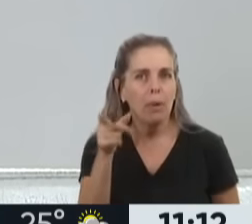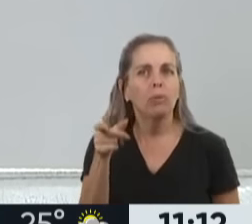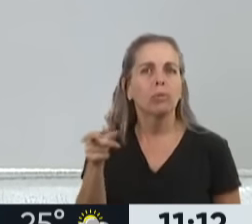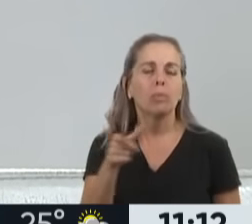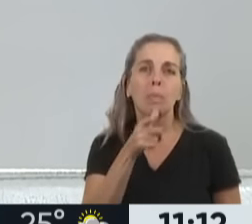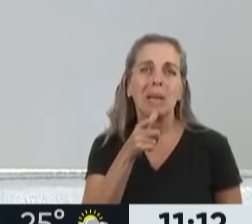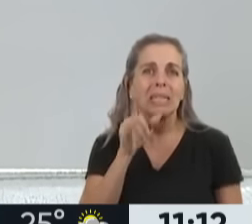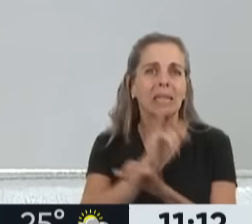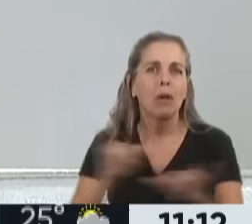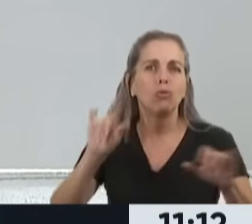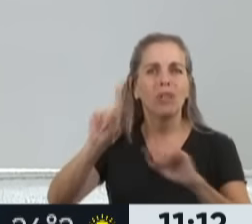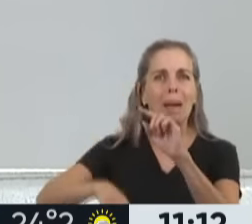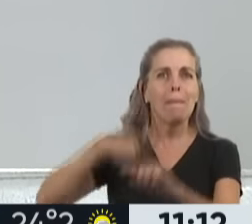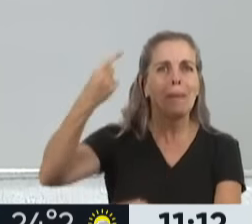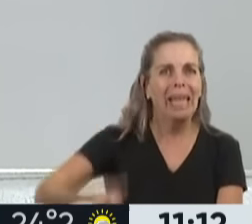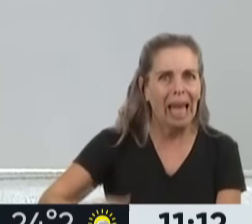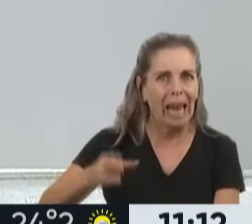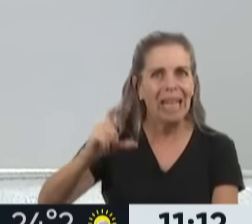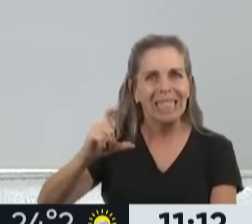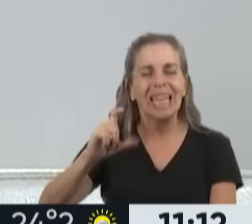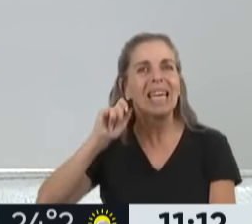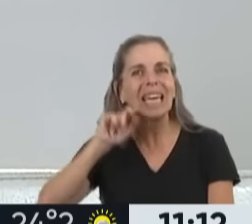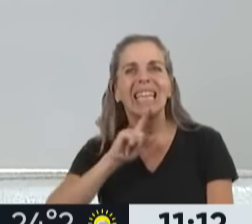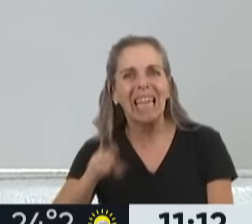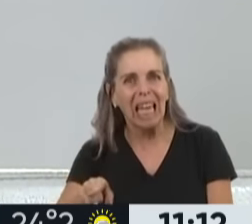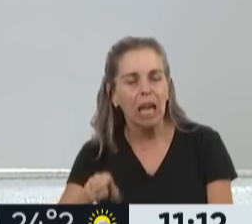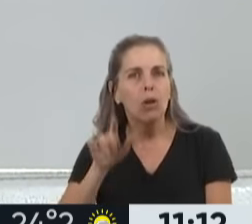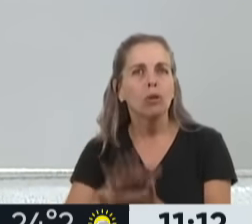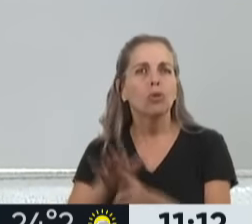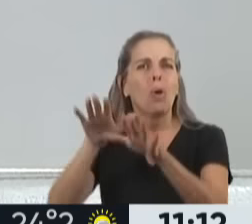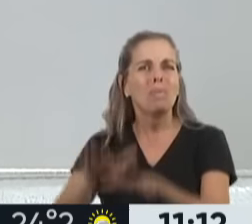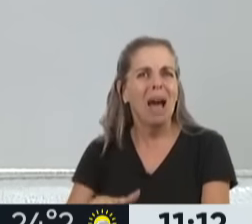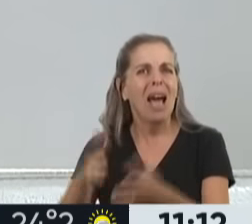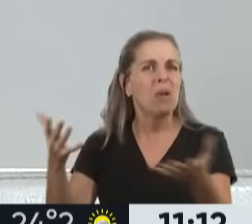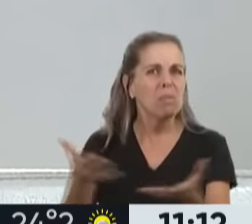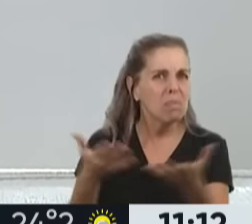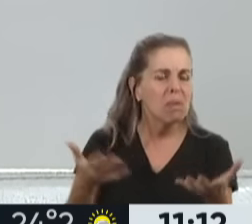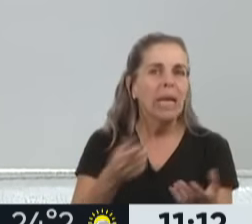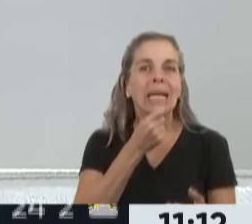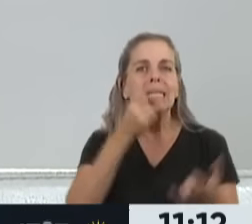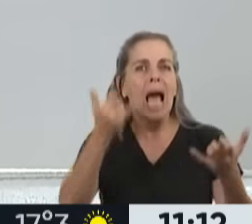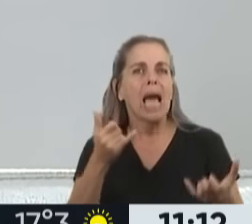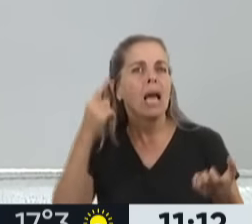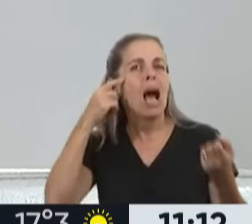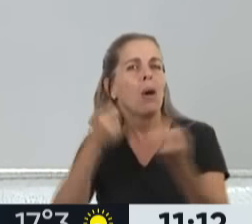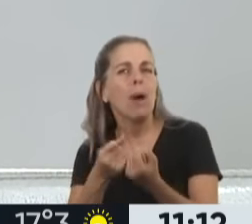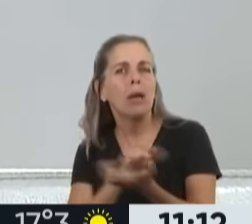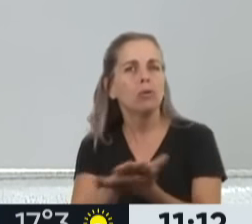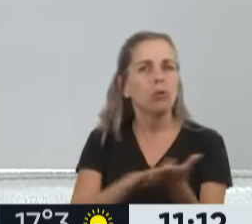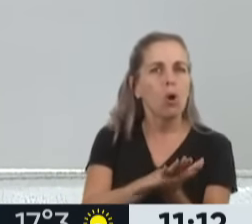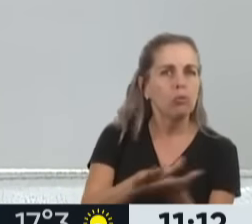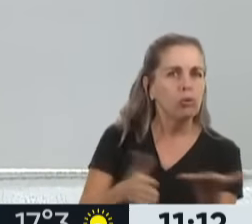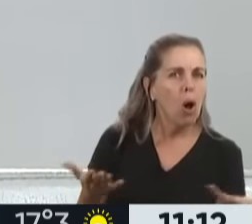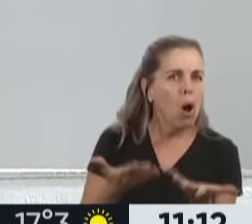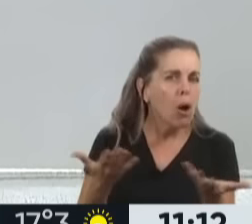anunciaría mañana la central de trabajadores cuando hablo de concesión me refiero si puede haber alguna marcha atrás al respecto de los